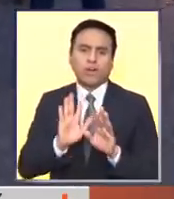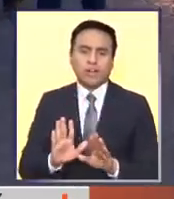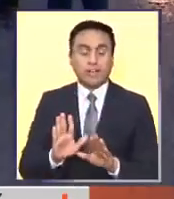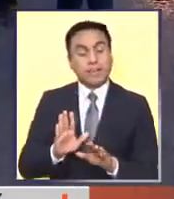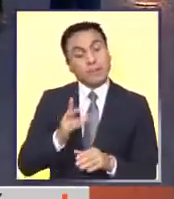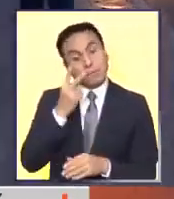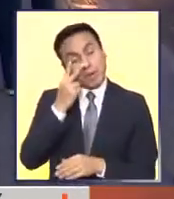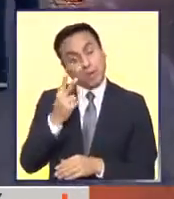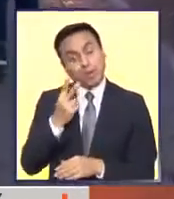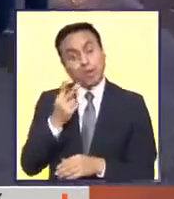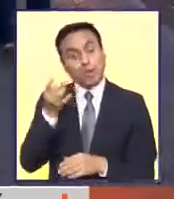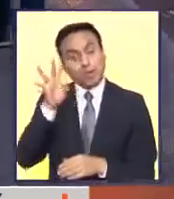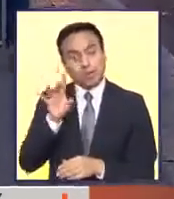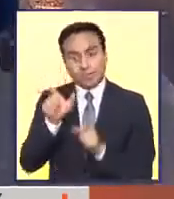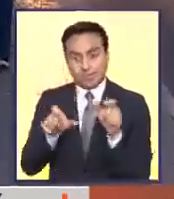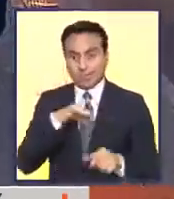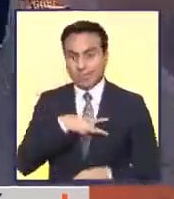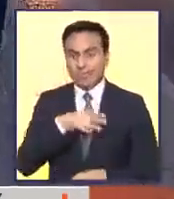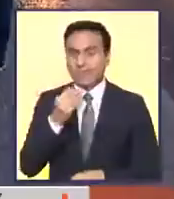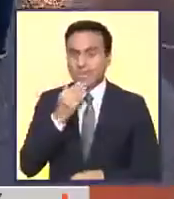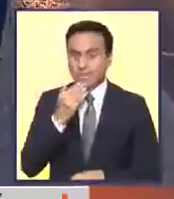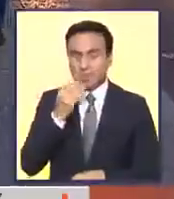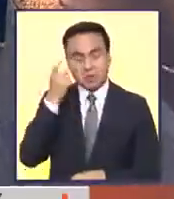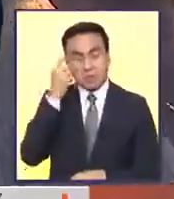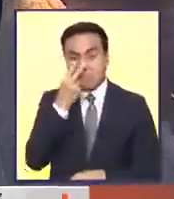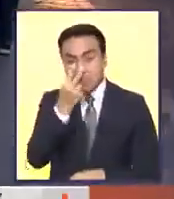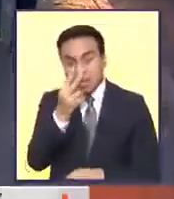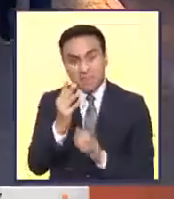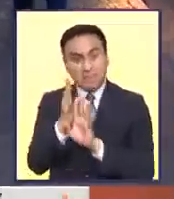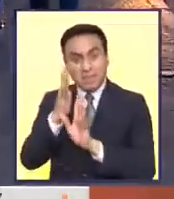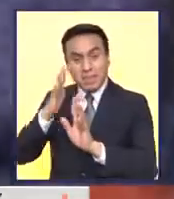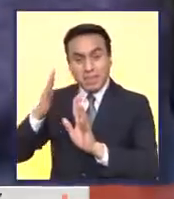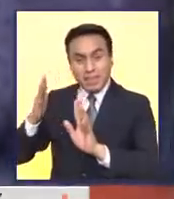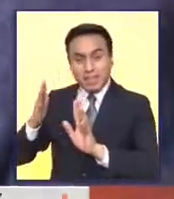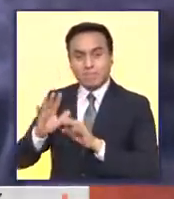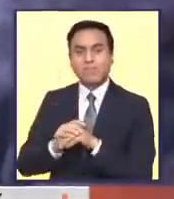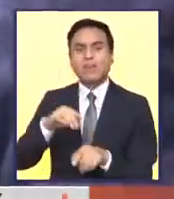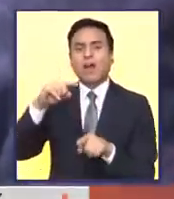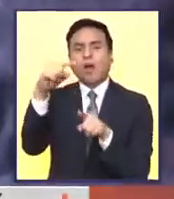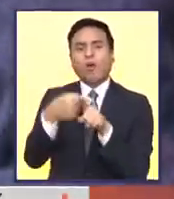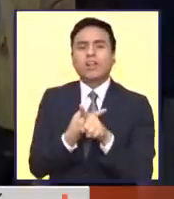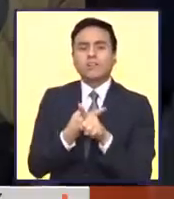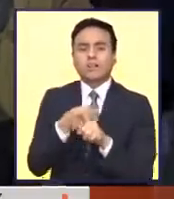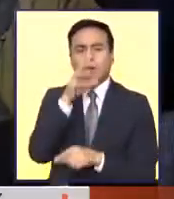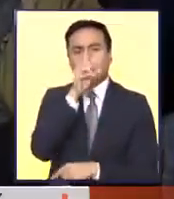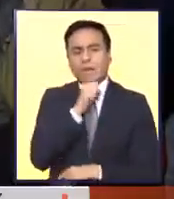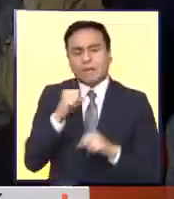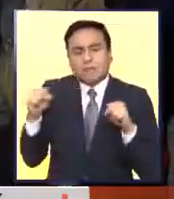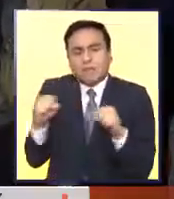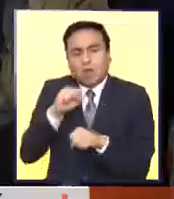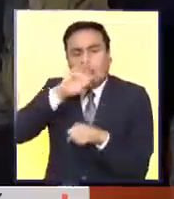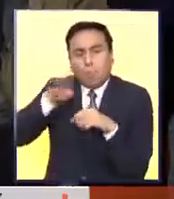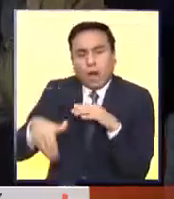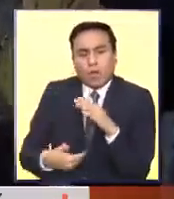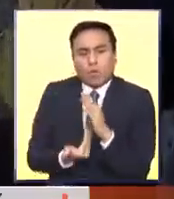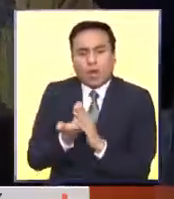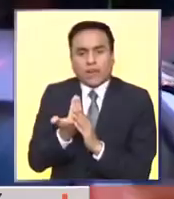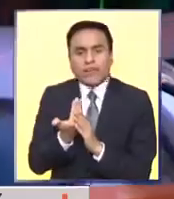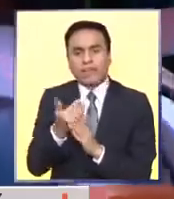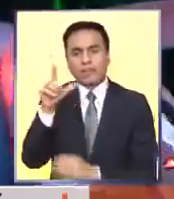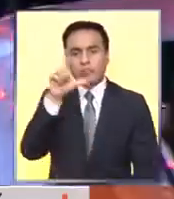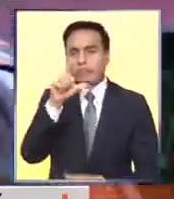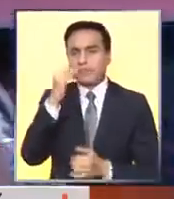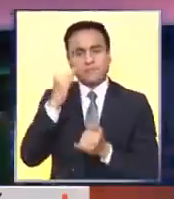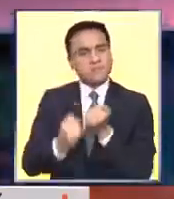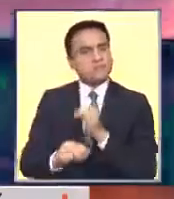sí, que ya no son solo los chilenos. Si no lo creen, mira estas filas. Otra vez, a soportar el frío y madrugar. Es que este lunes terminó el